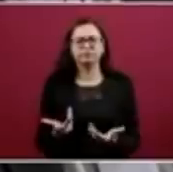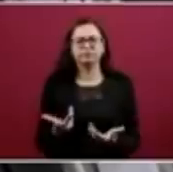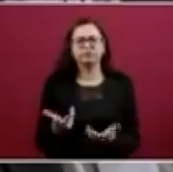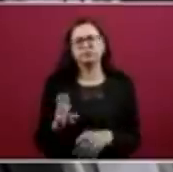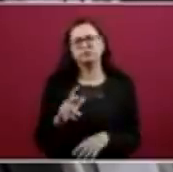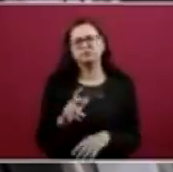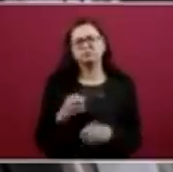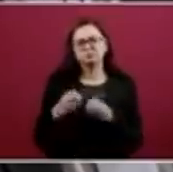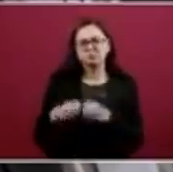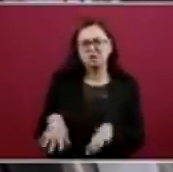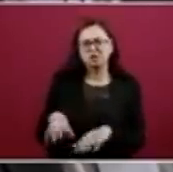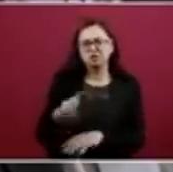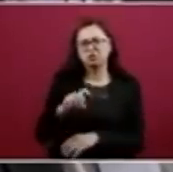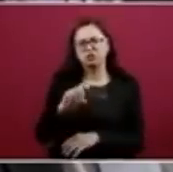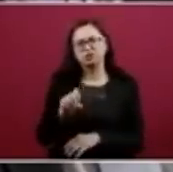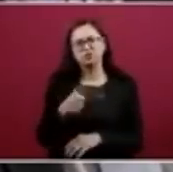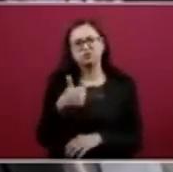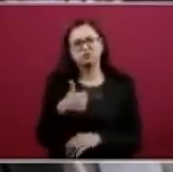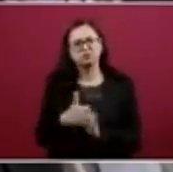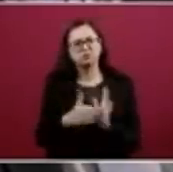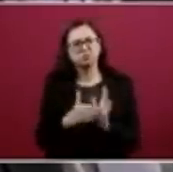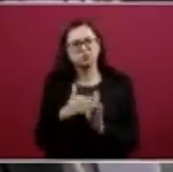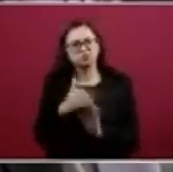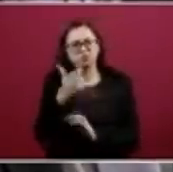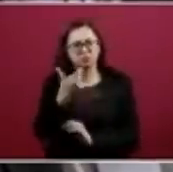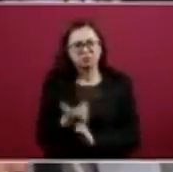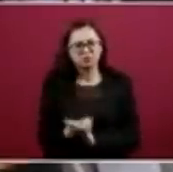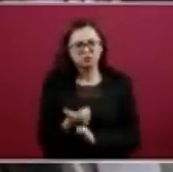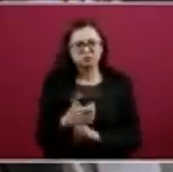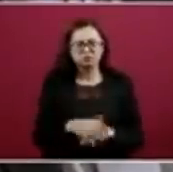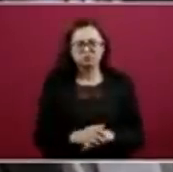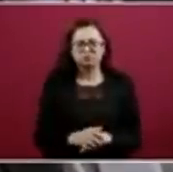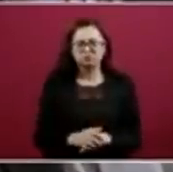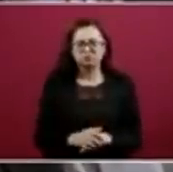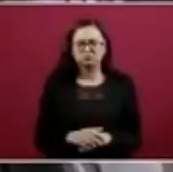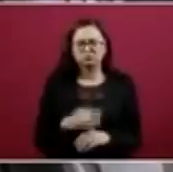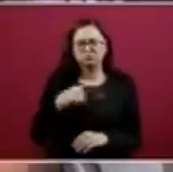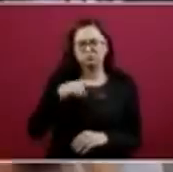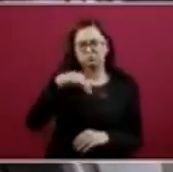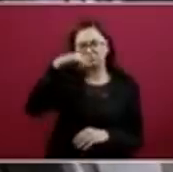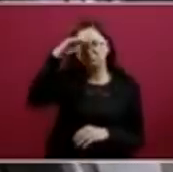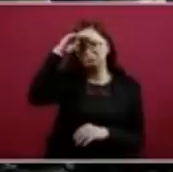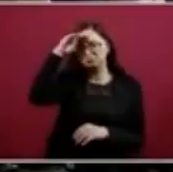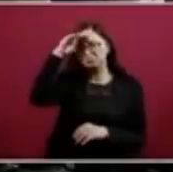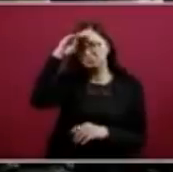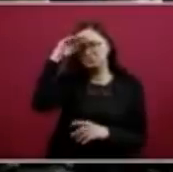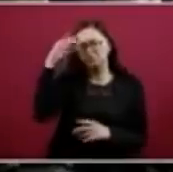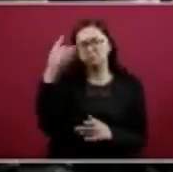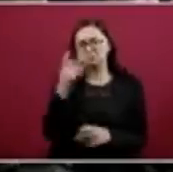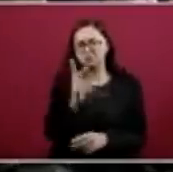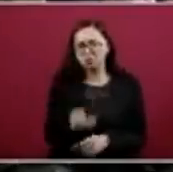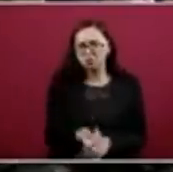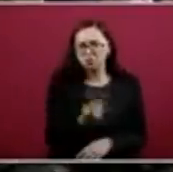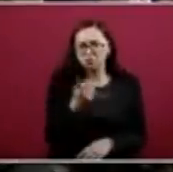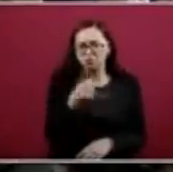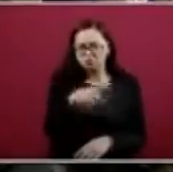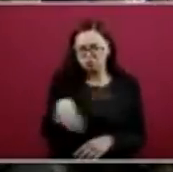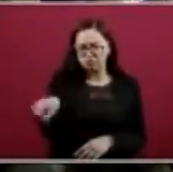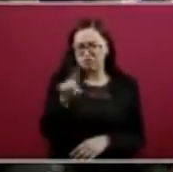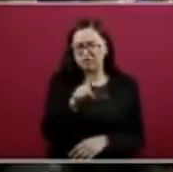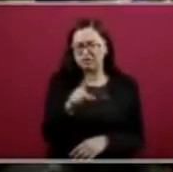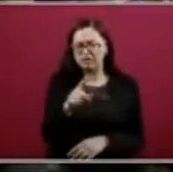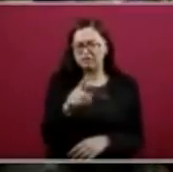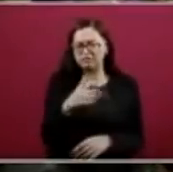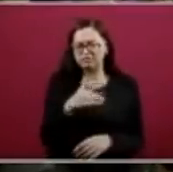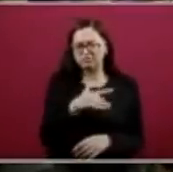36 millones. Entonces la pregunta específica es, ¿ustedes van a diseñar algún sistema para detectar a